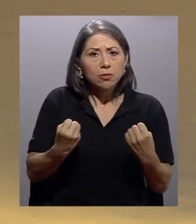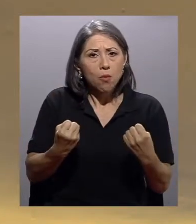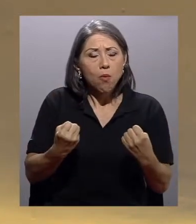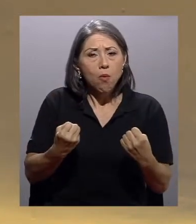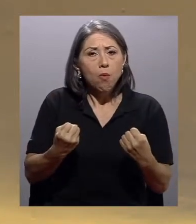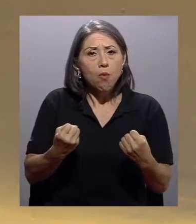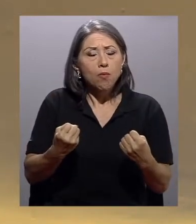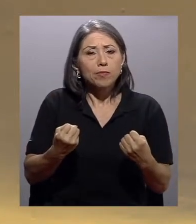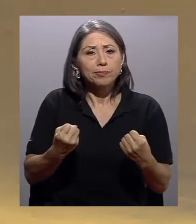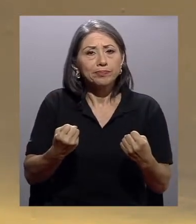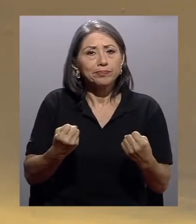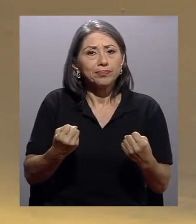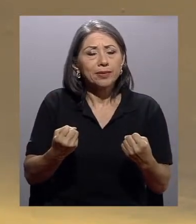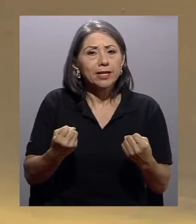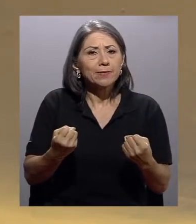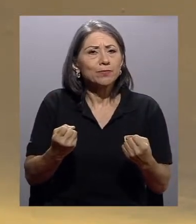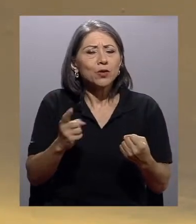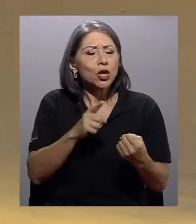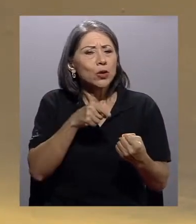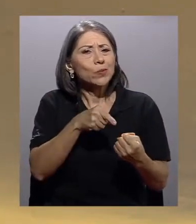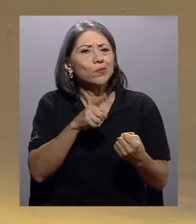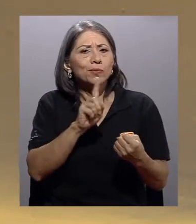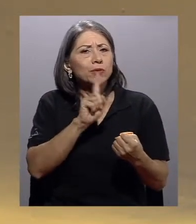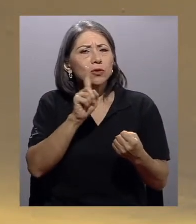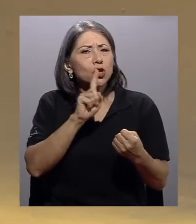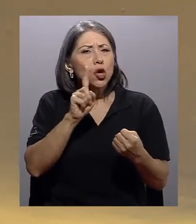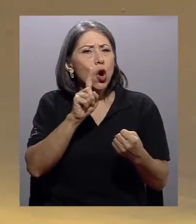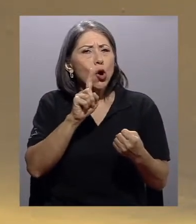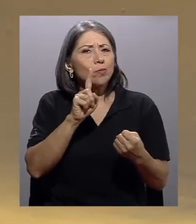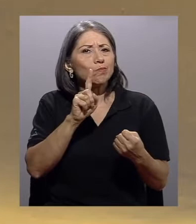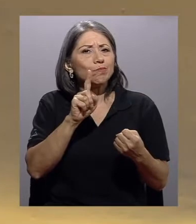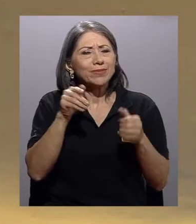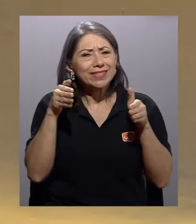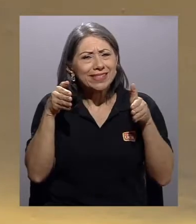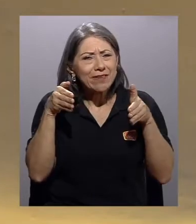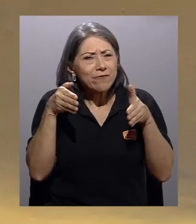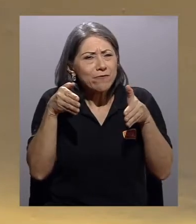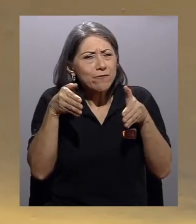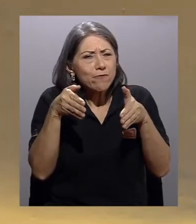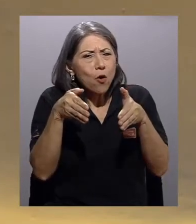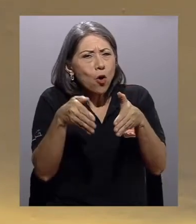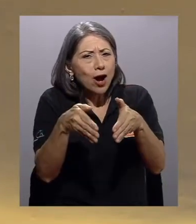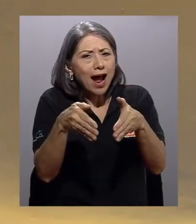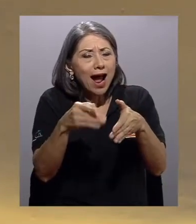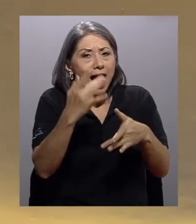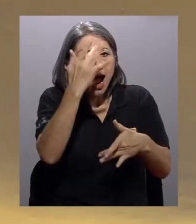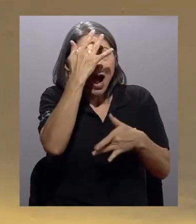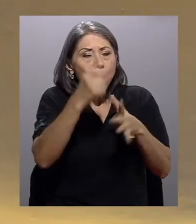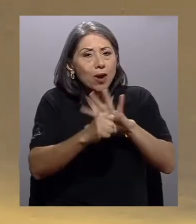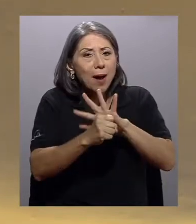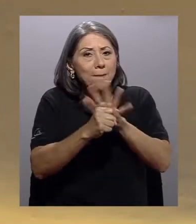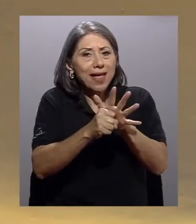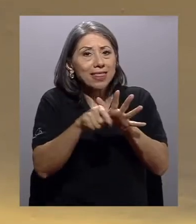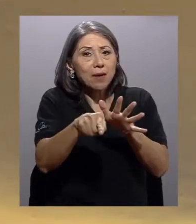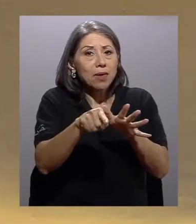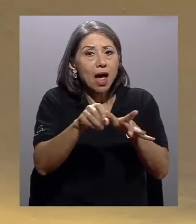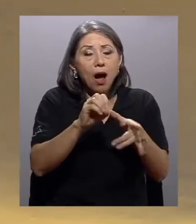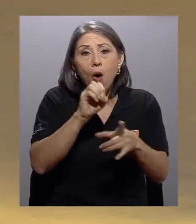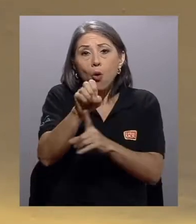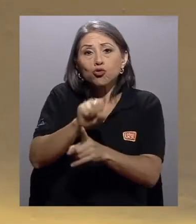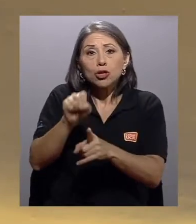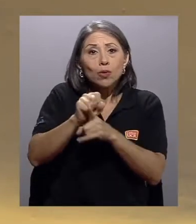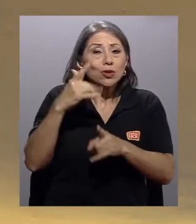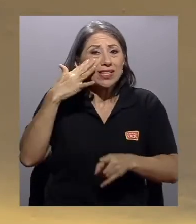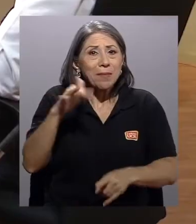por supuesto, no se enfoca usualmente a una pandemia ni a